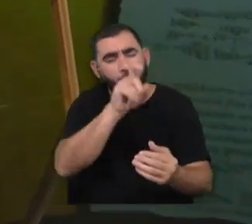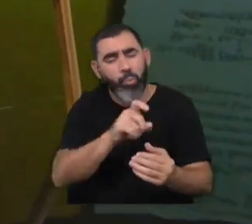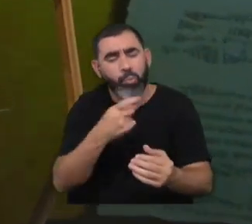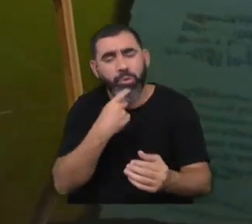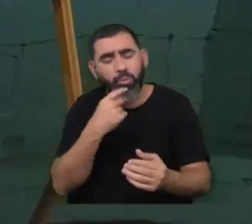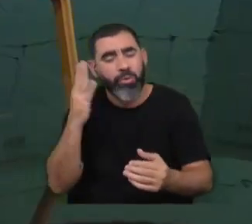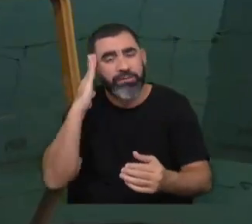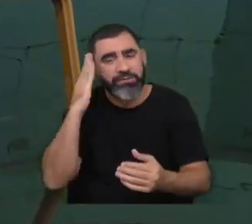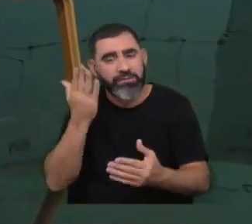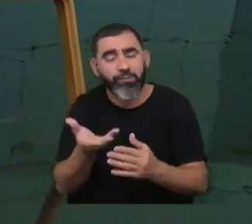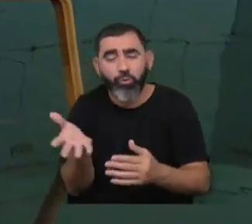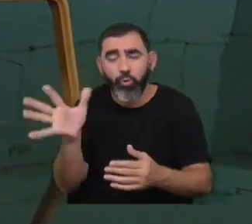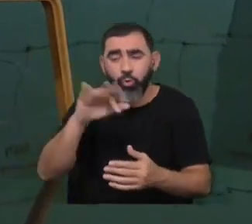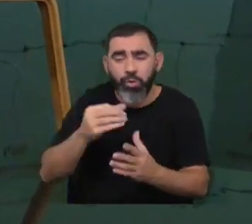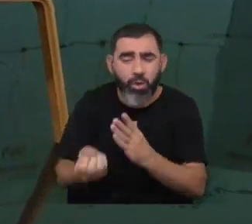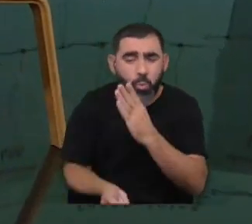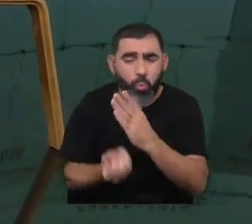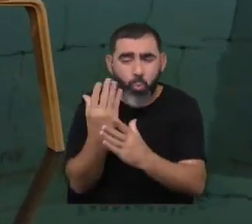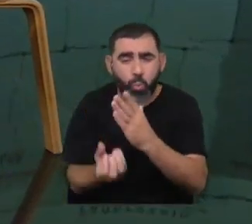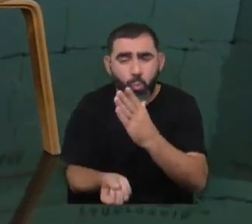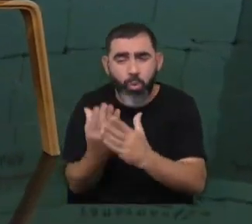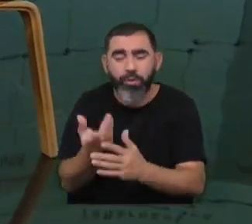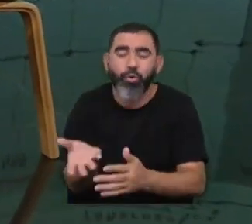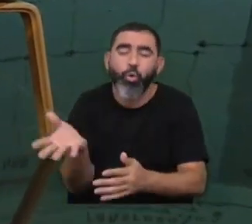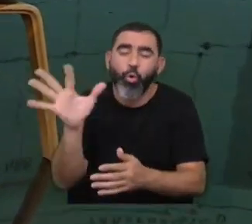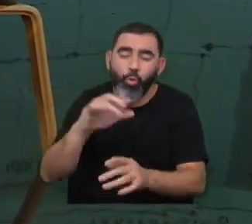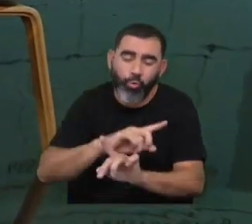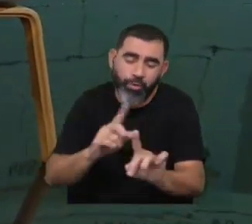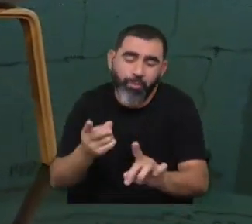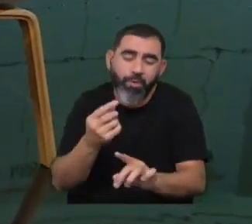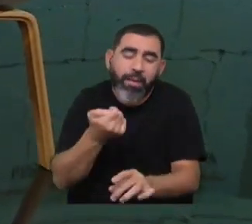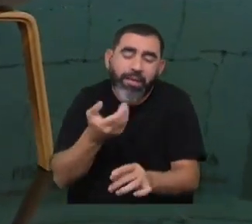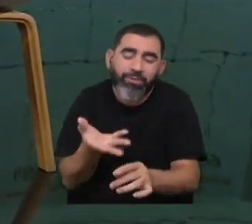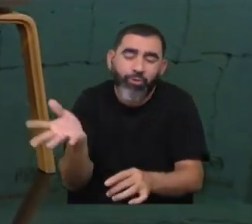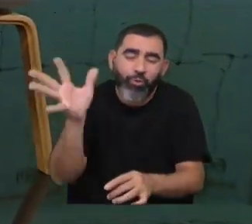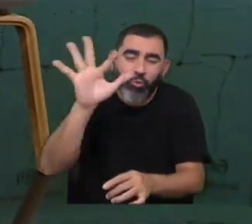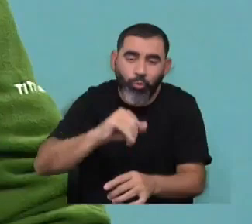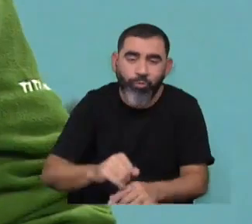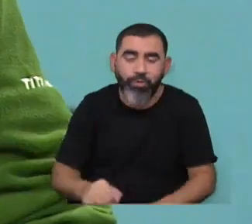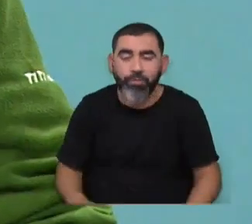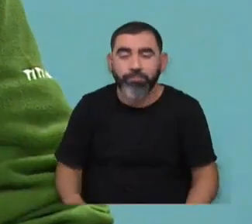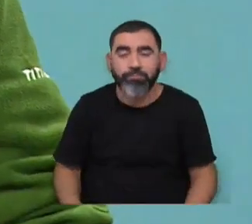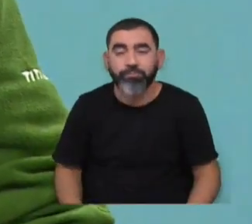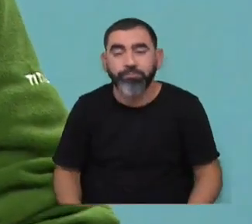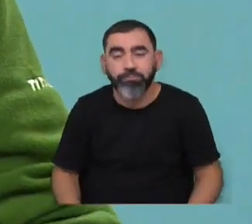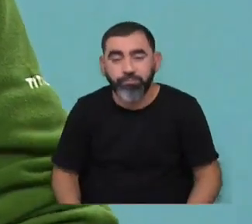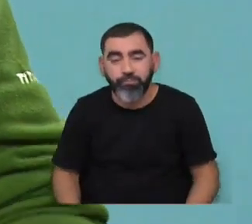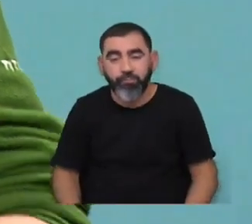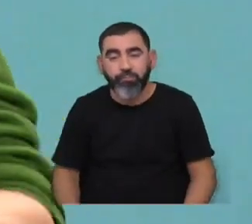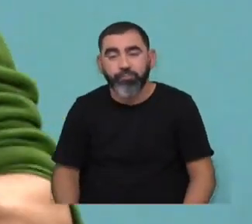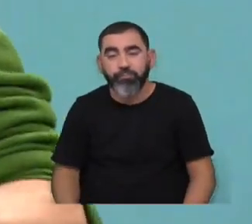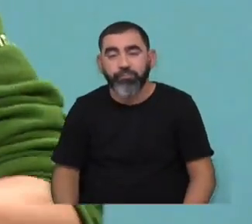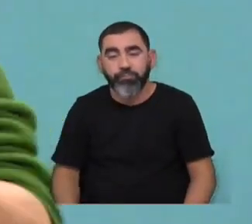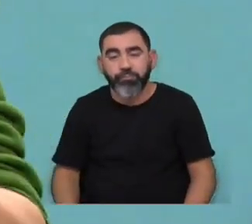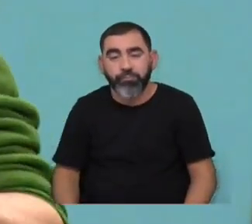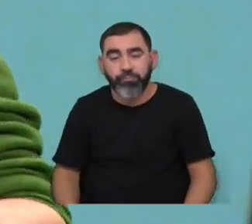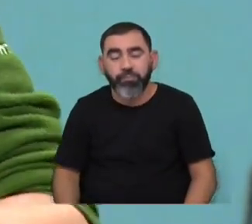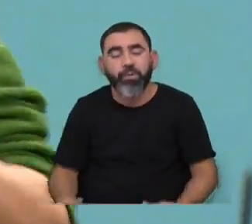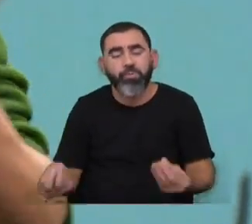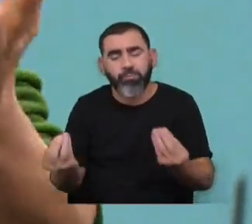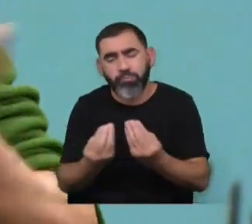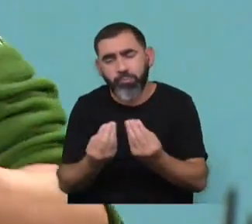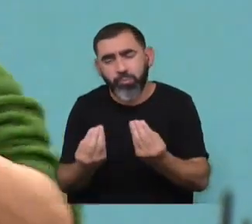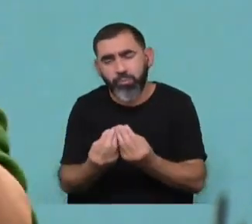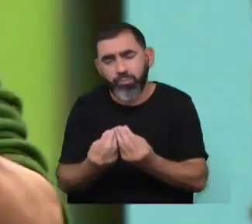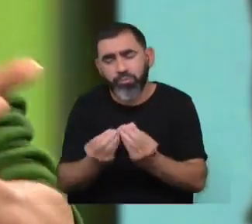ir sabiendo. Todos los días aparece algo nuevo, no todos los días, pero casi. la posibilidad está. Entonces, va a haber muchos